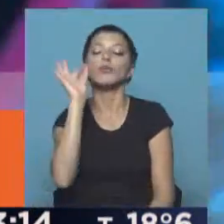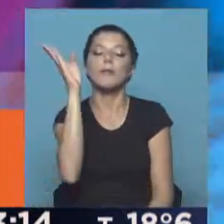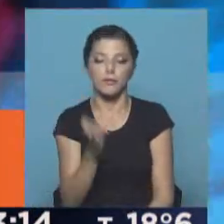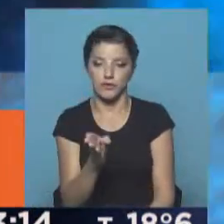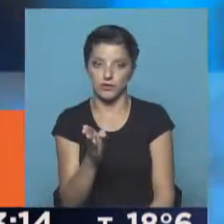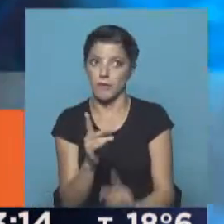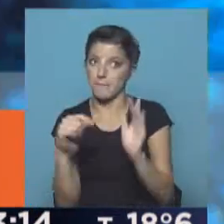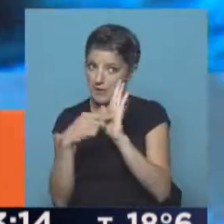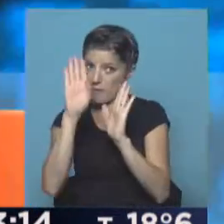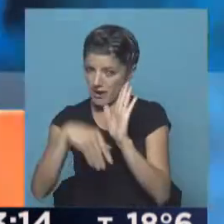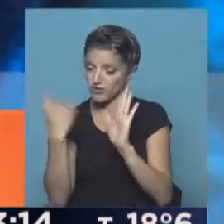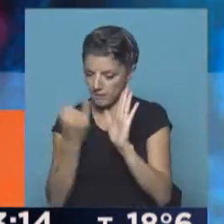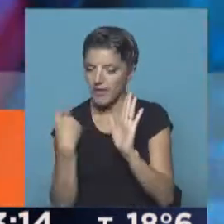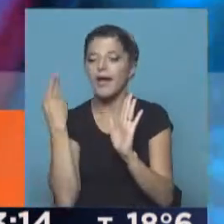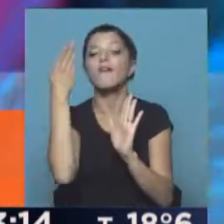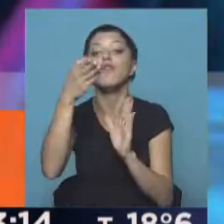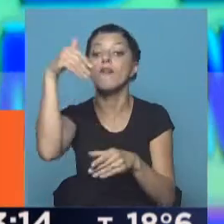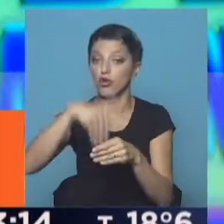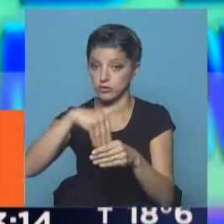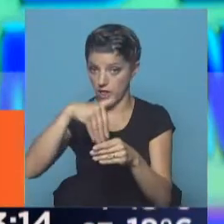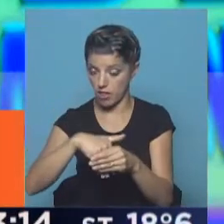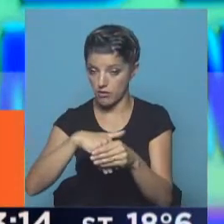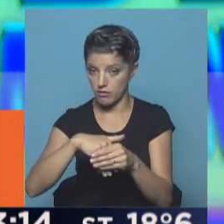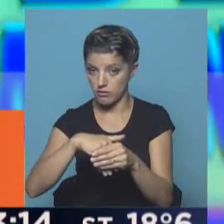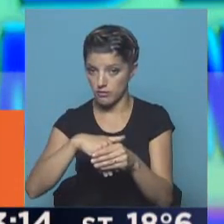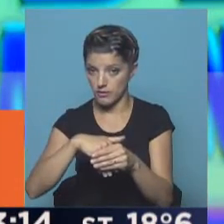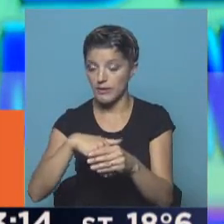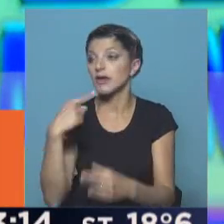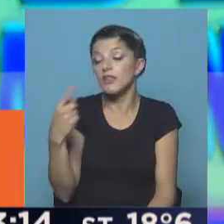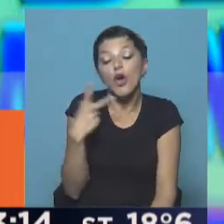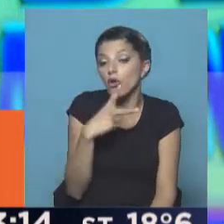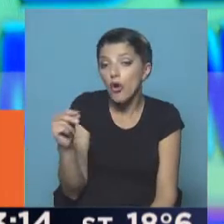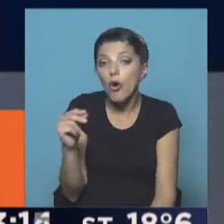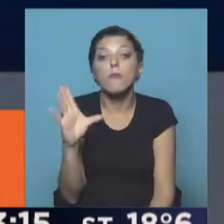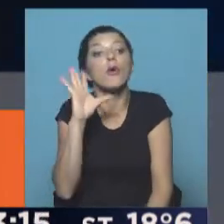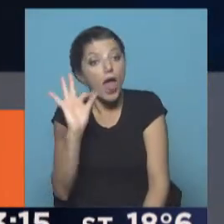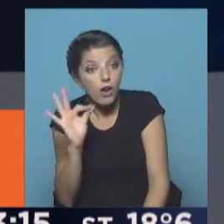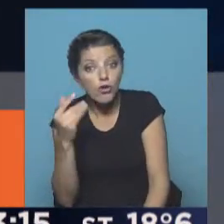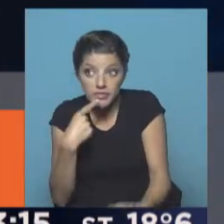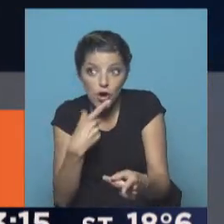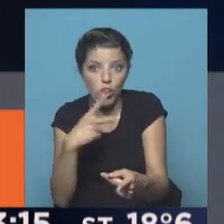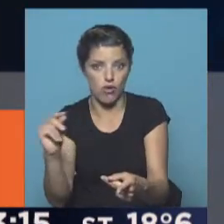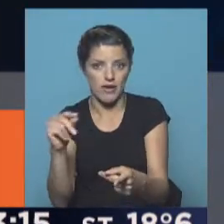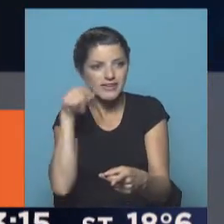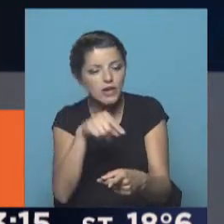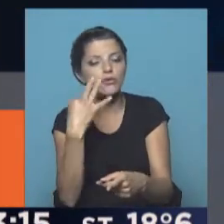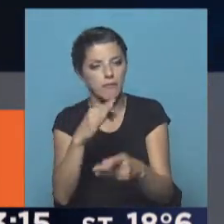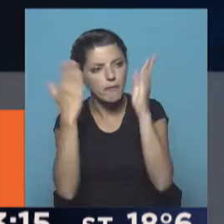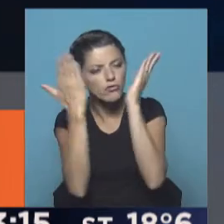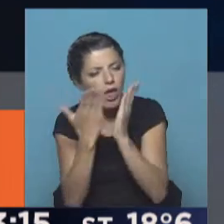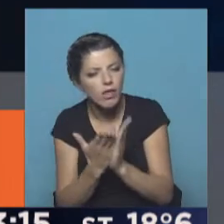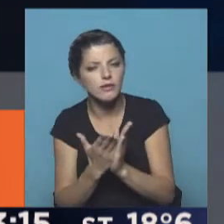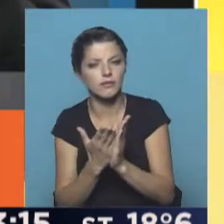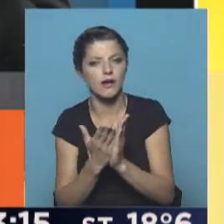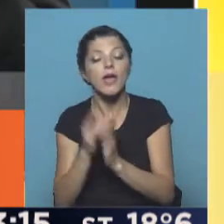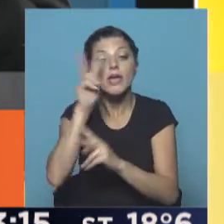de los colombianos, que se oponen, debe haber buenos motivos, y esos buenos motivos hay que procesarlos de otro modo y elaborar un